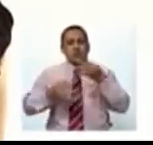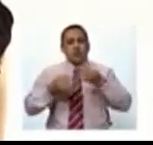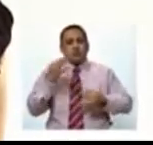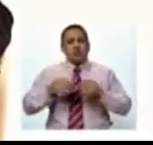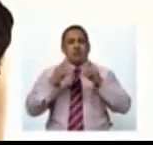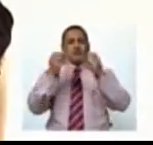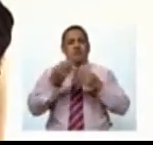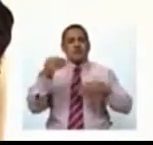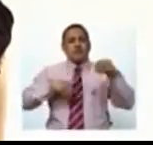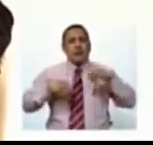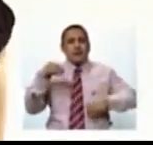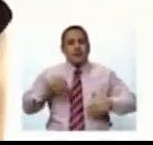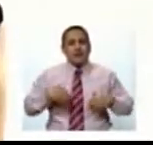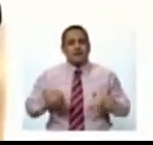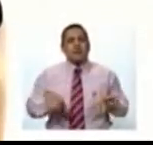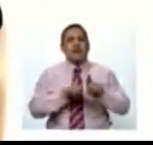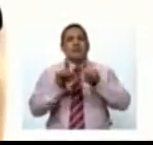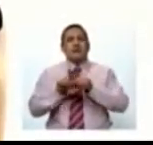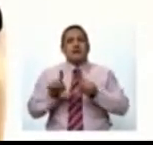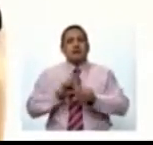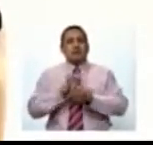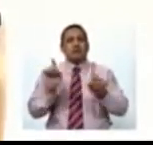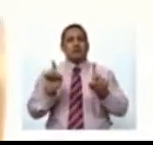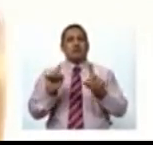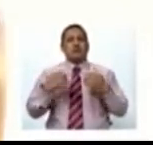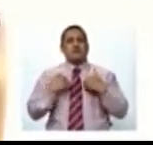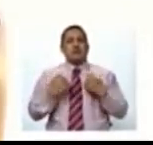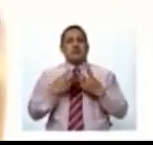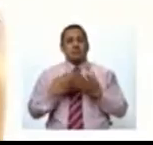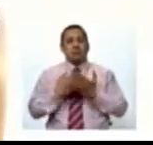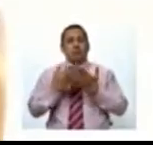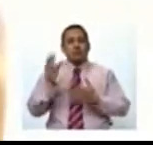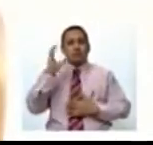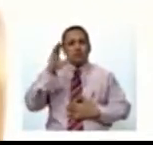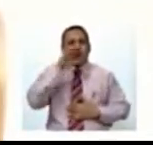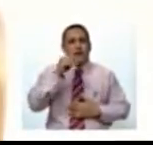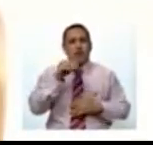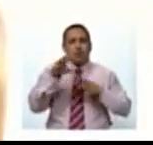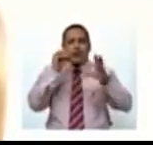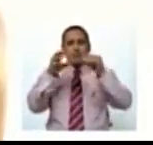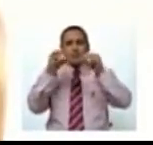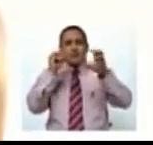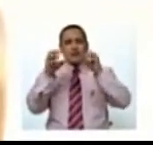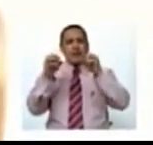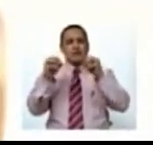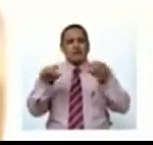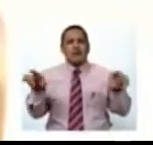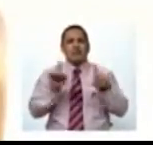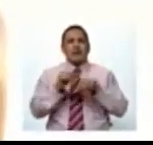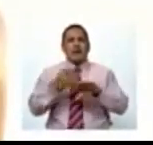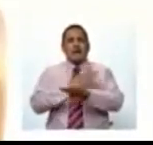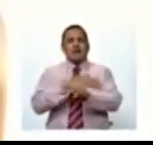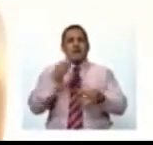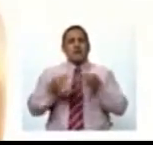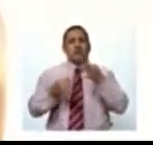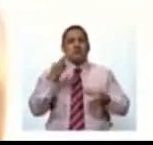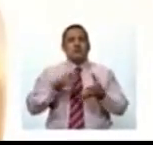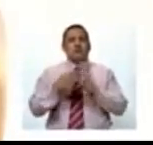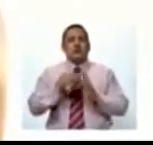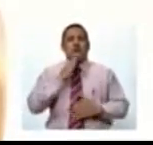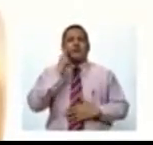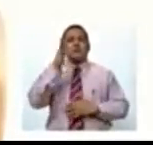de enriquecimiento ilícito sin, digamos, conseguir o recabar el antejuicio, que es lo que la